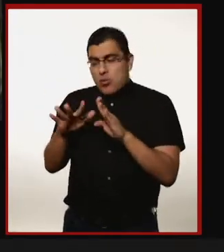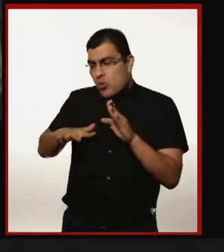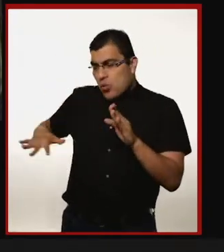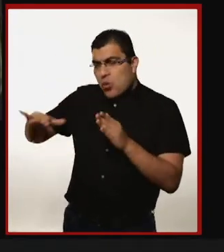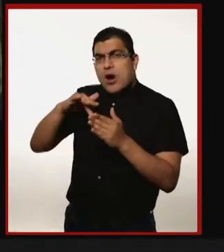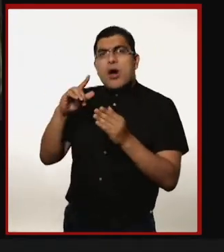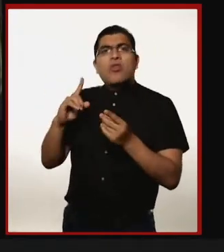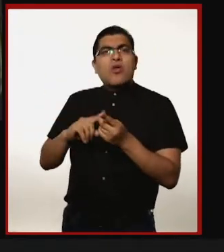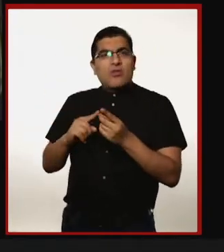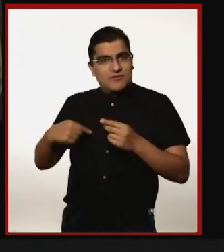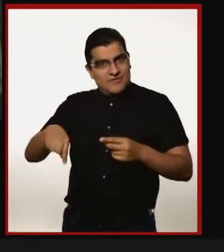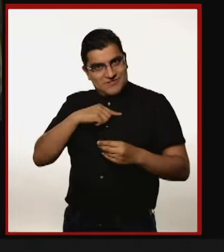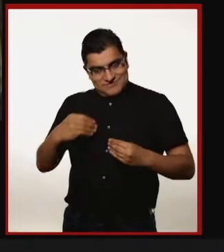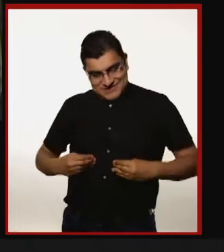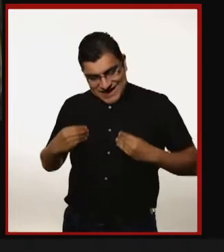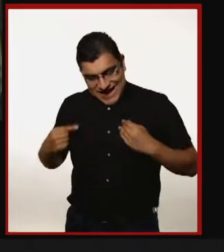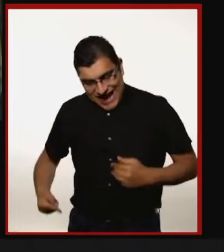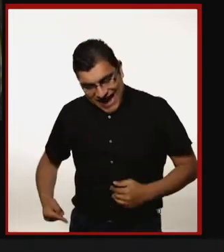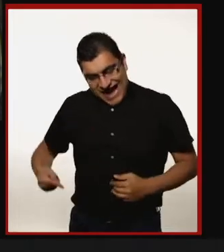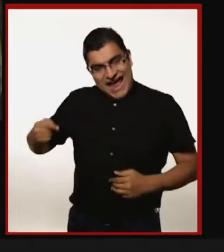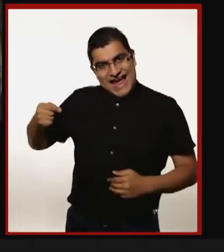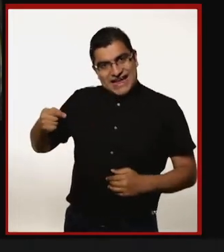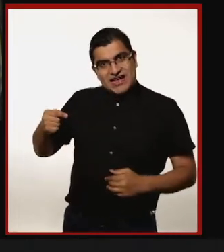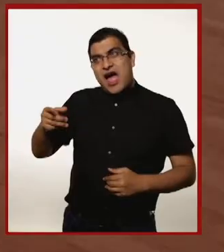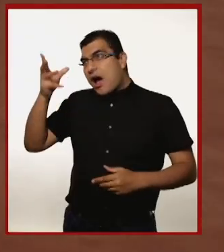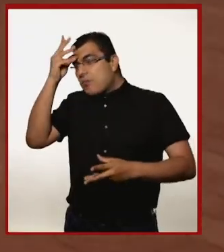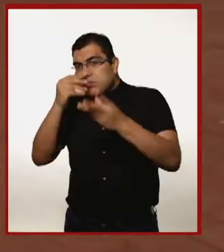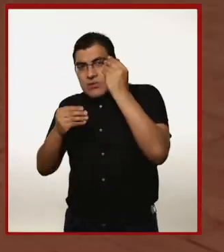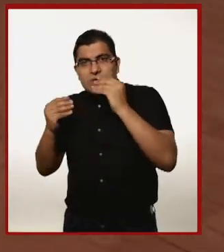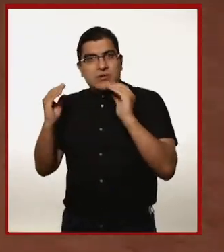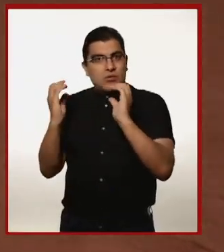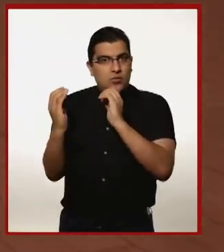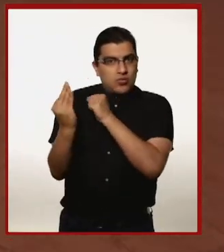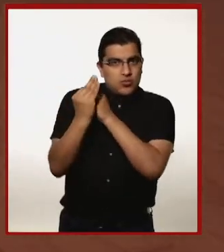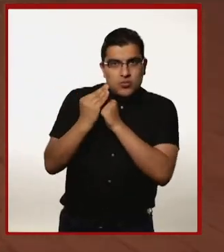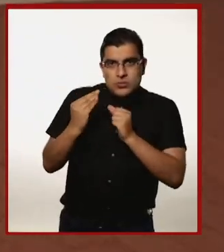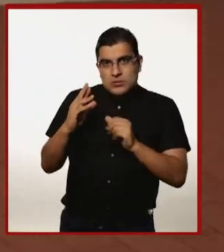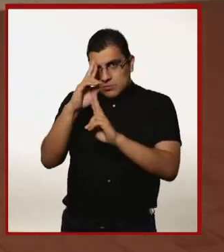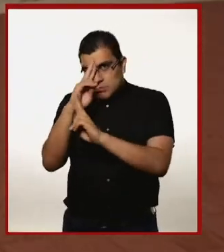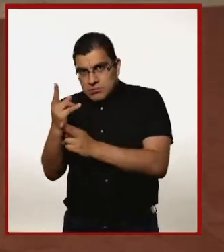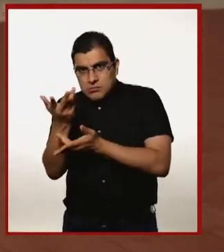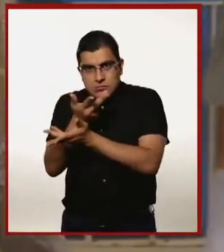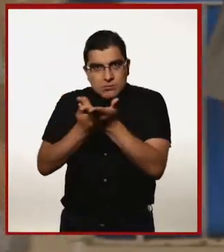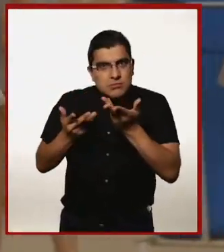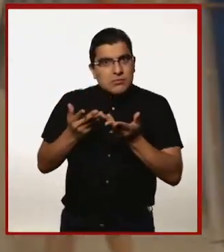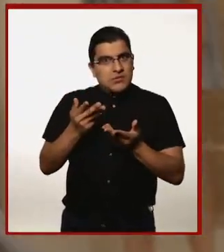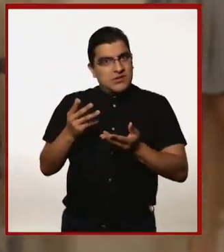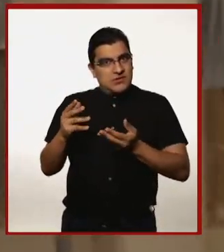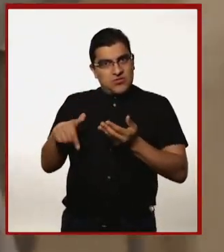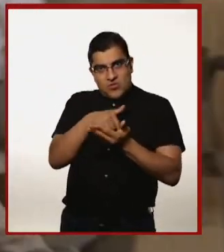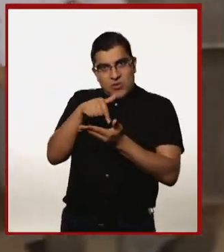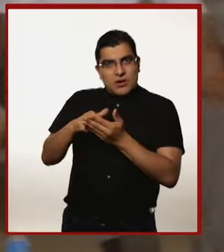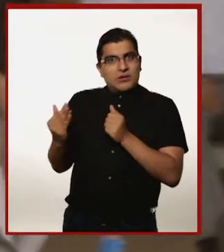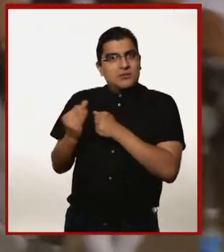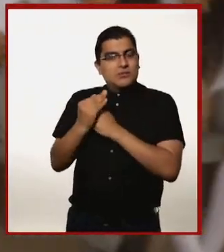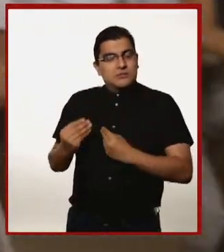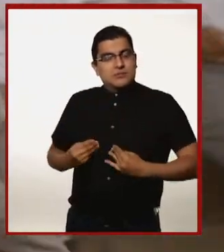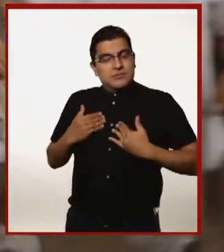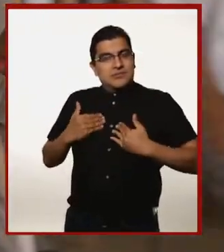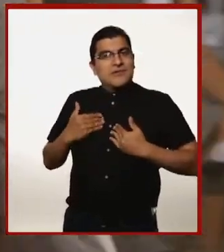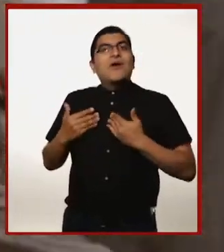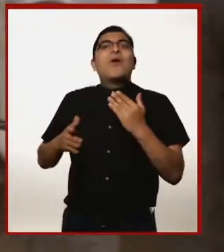como un espacio en el que crecemos, aprendimos, nos sentimos cuidados, respetados, pero también un espacio en el que nos